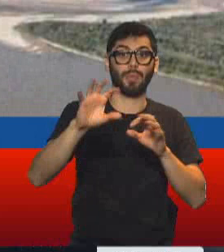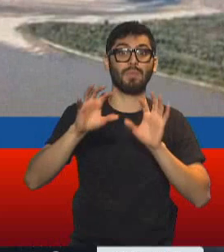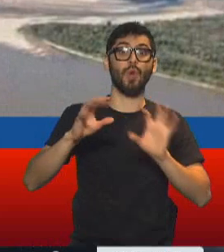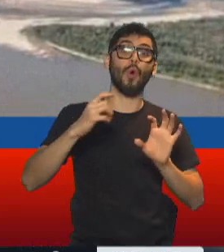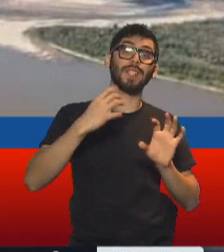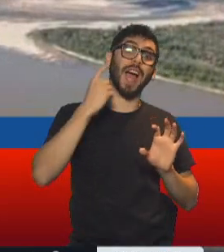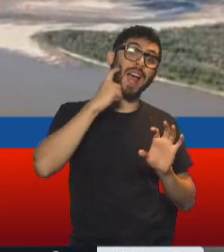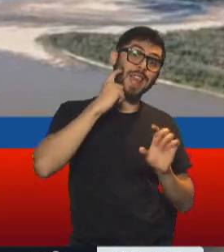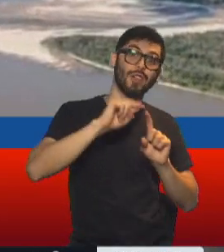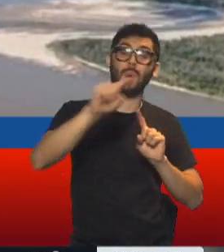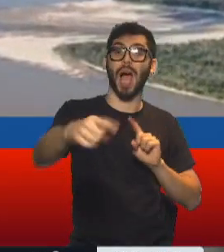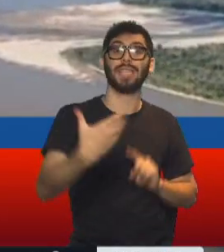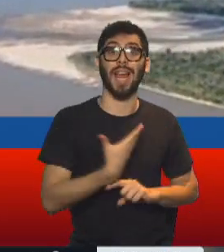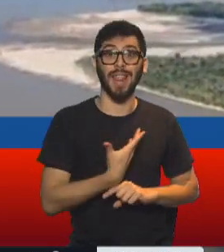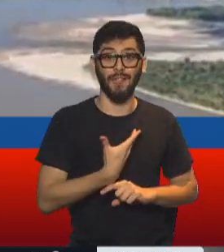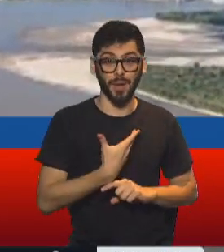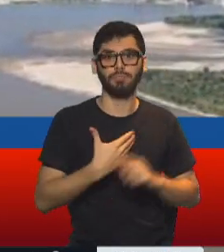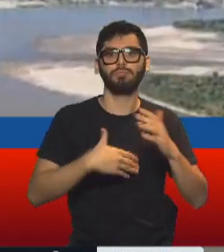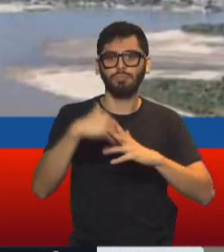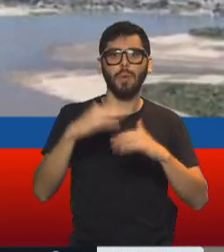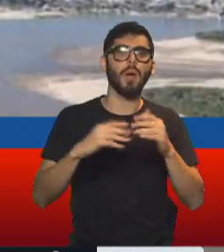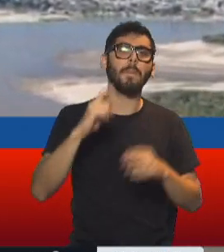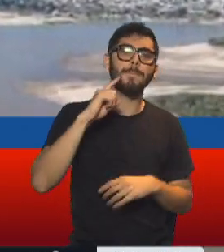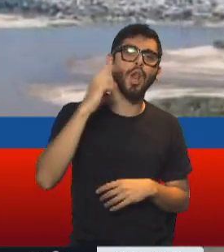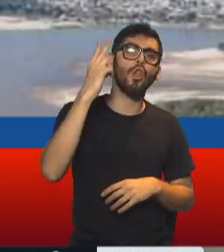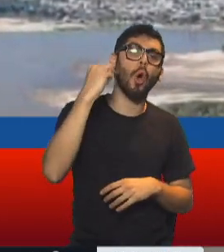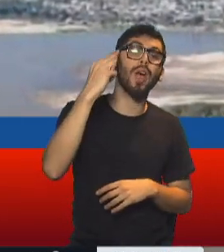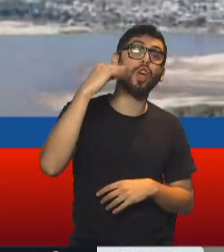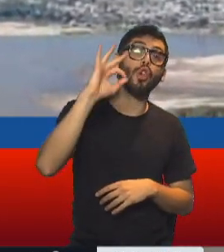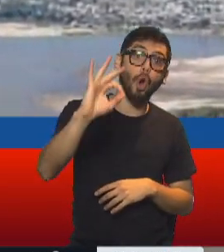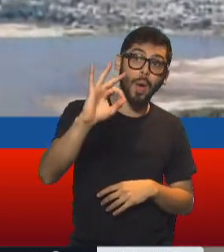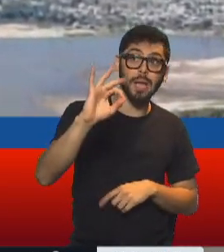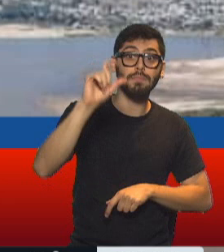de Entre Ríos y de Santa Fe, que fue construida en 1990. Las autoridades a cargo de la